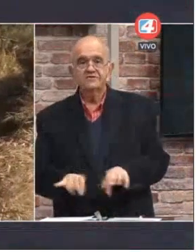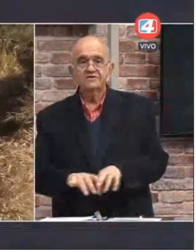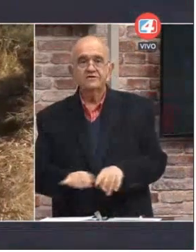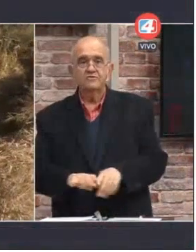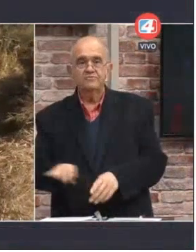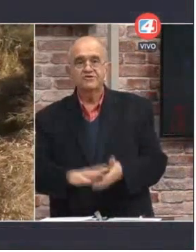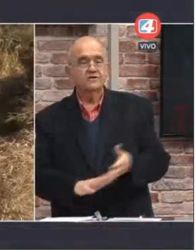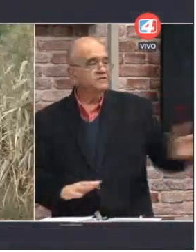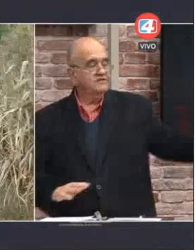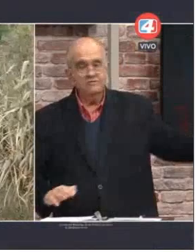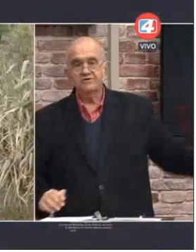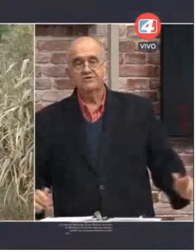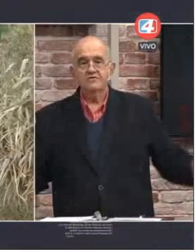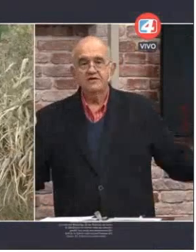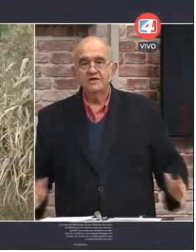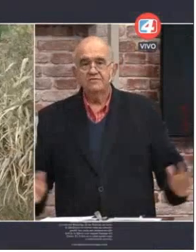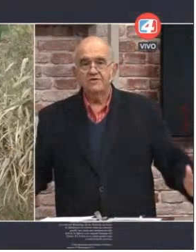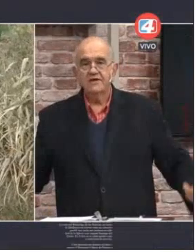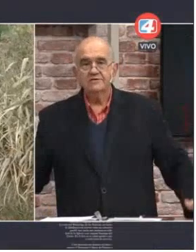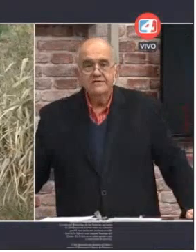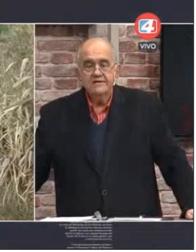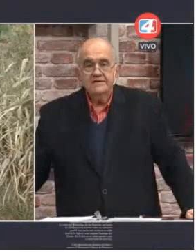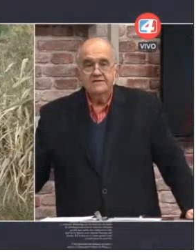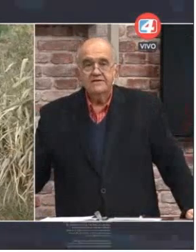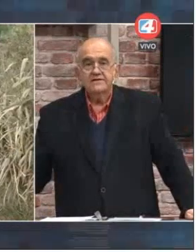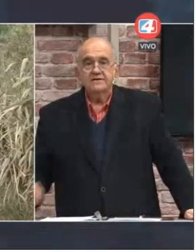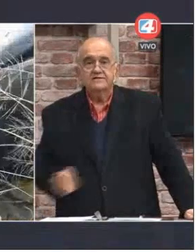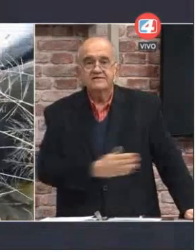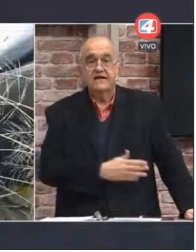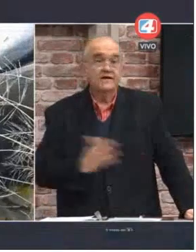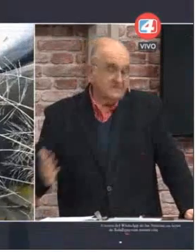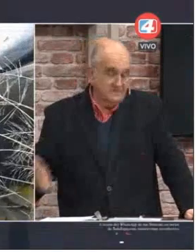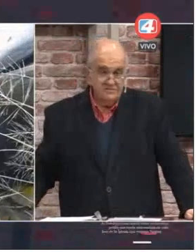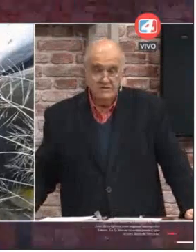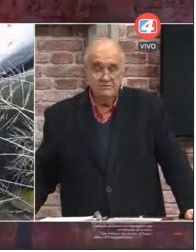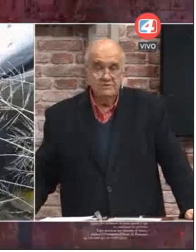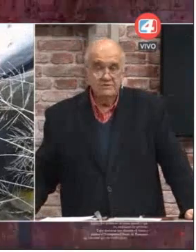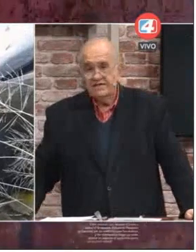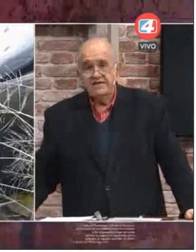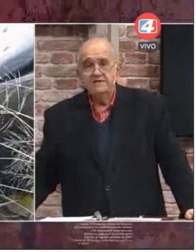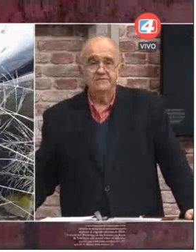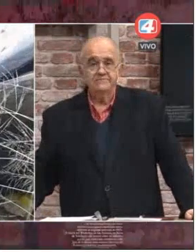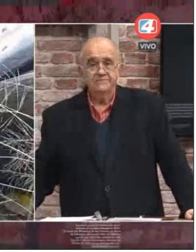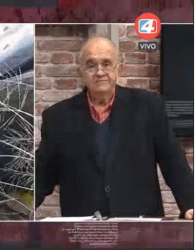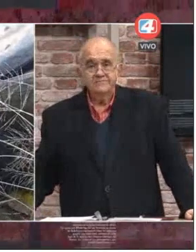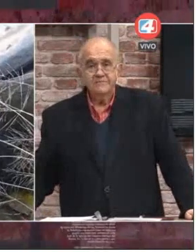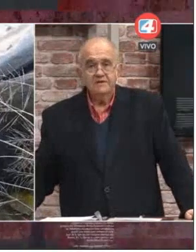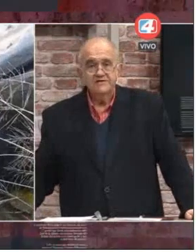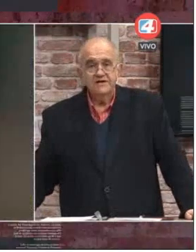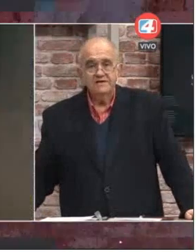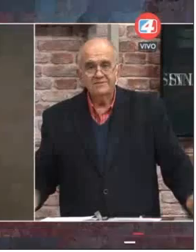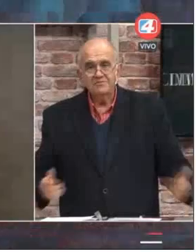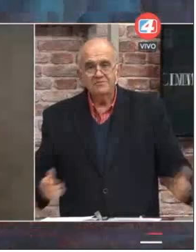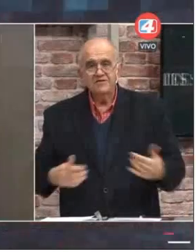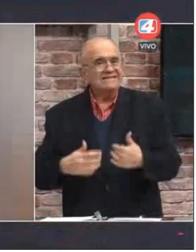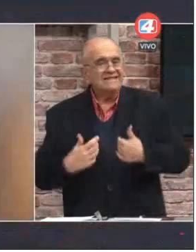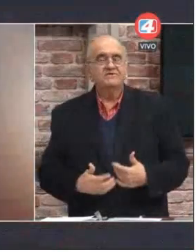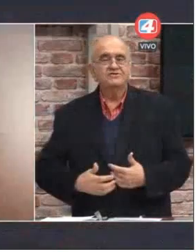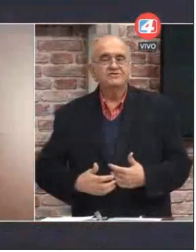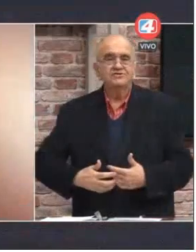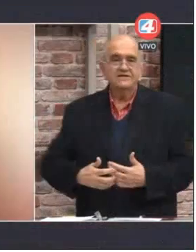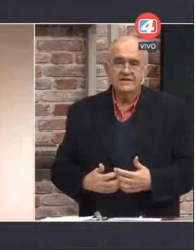este homicidio culposo las 24 horas cualquier abogado éste te saca y lo sacó y está libre o sea el